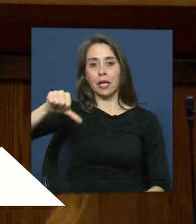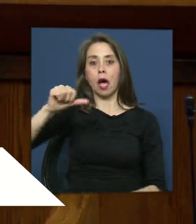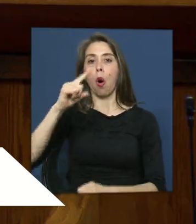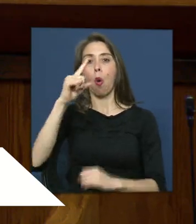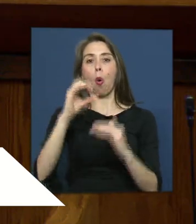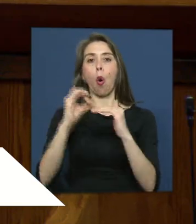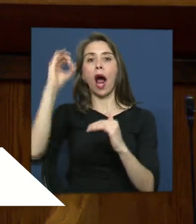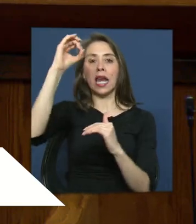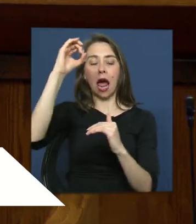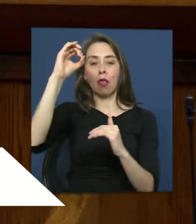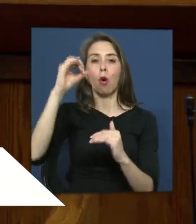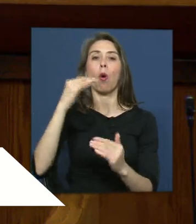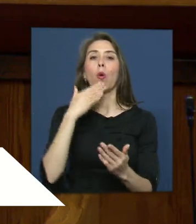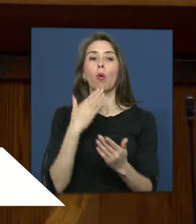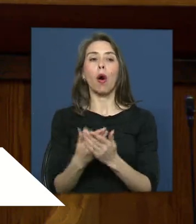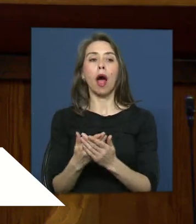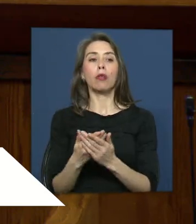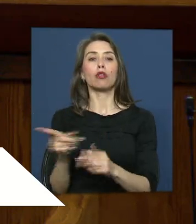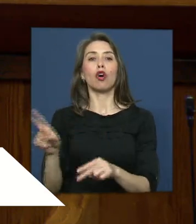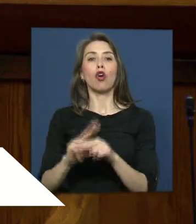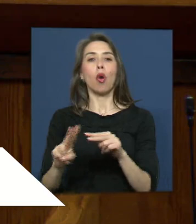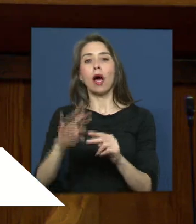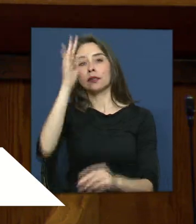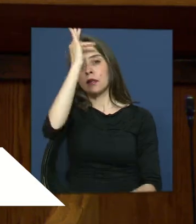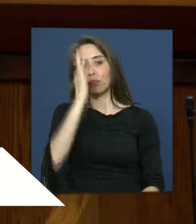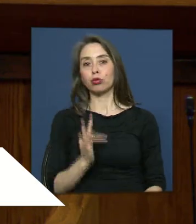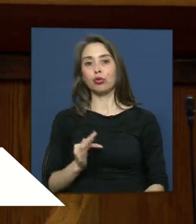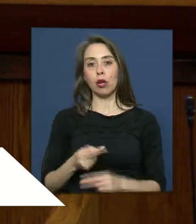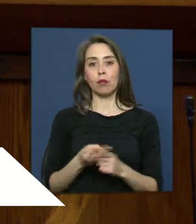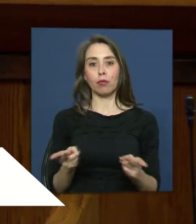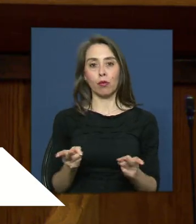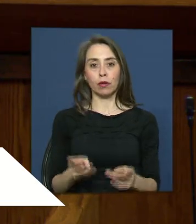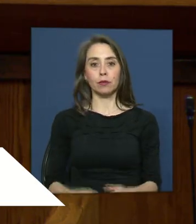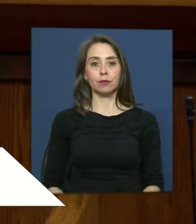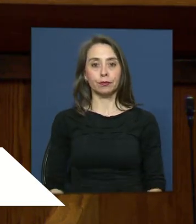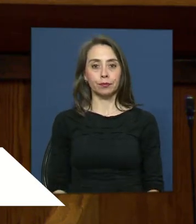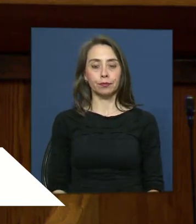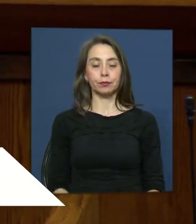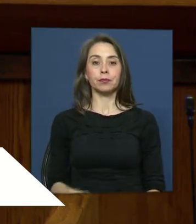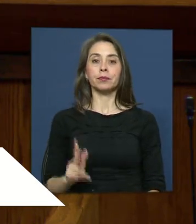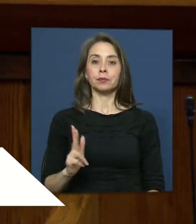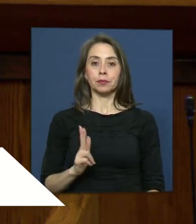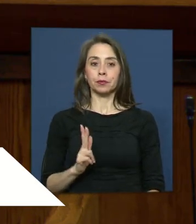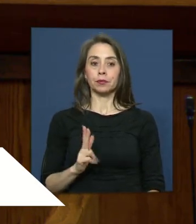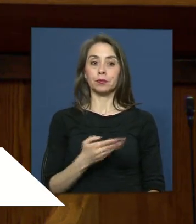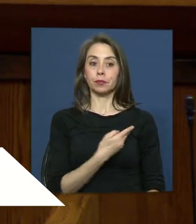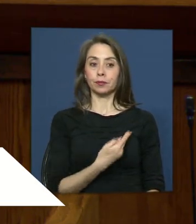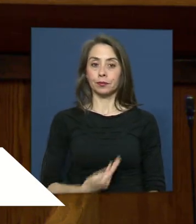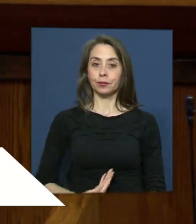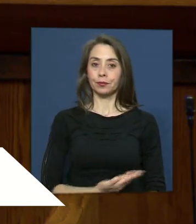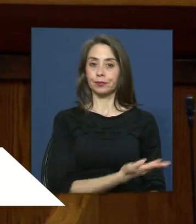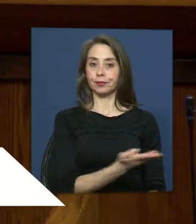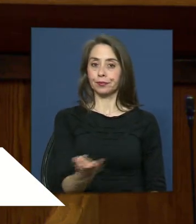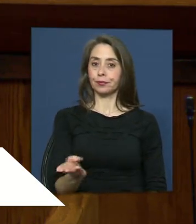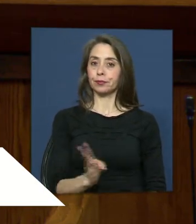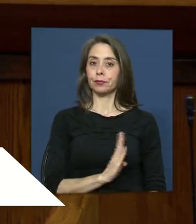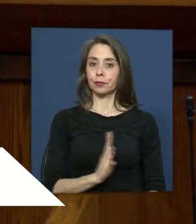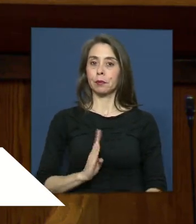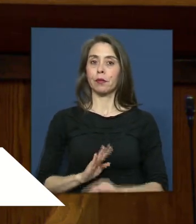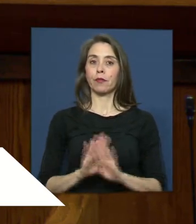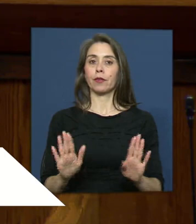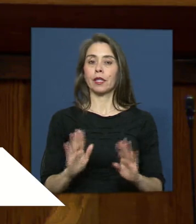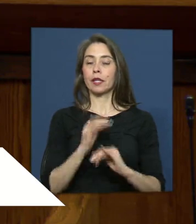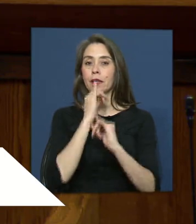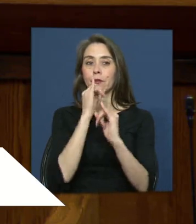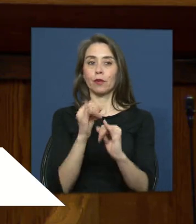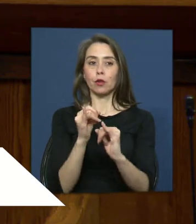si el delito es cometido por funcionarios públicos. Señor Presidente, estimada sala, es todo cuanto quiero